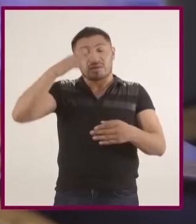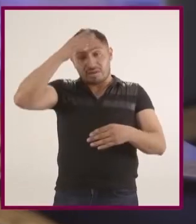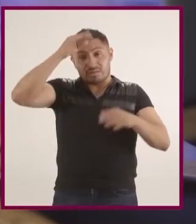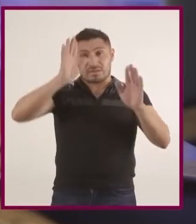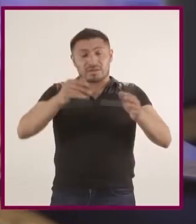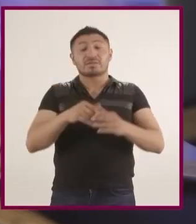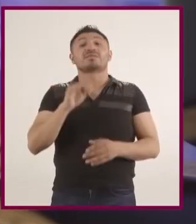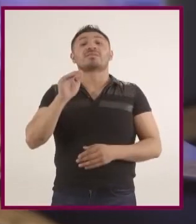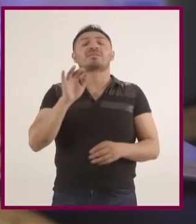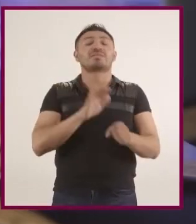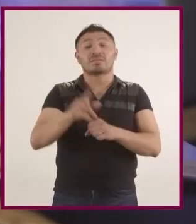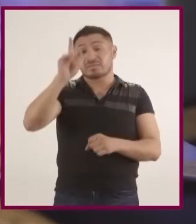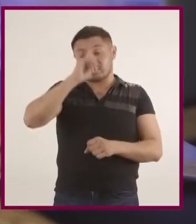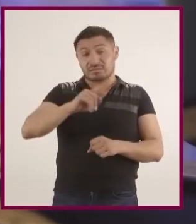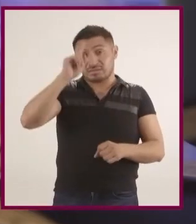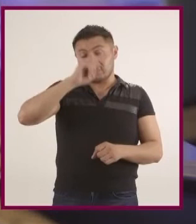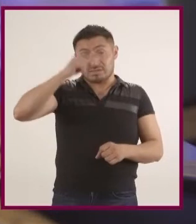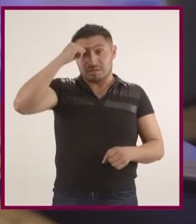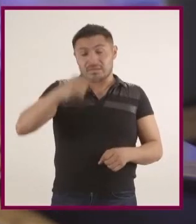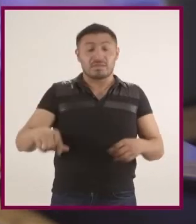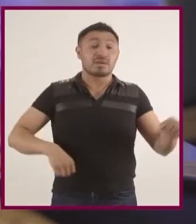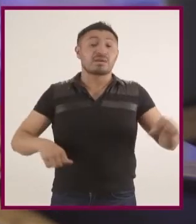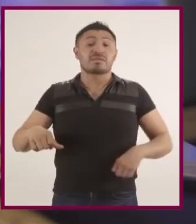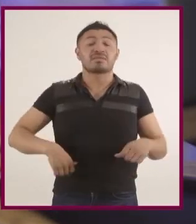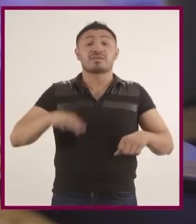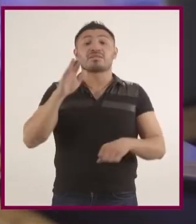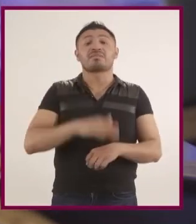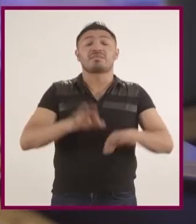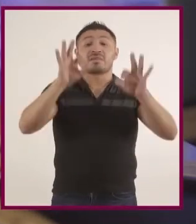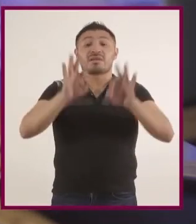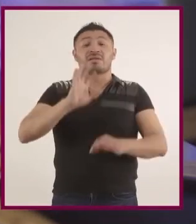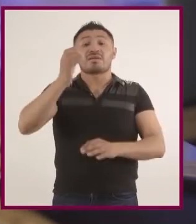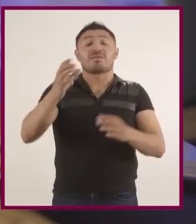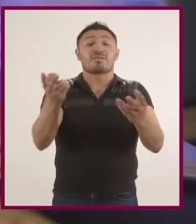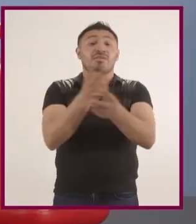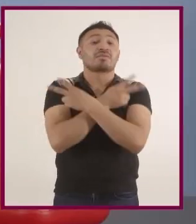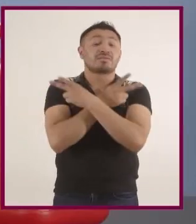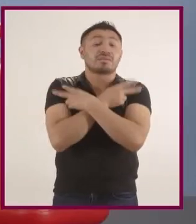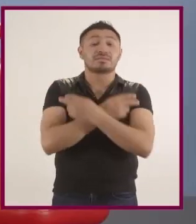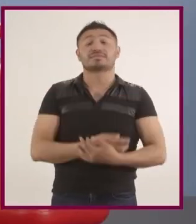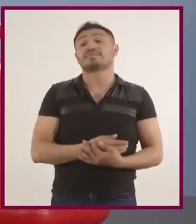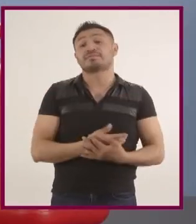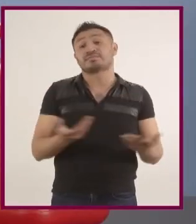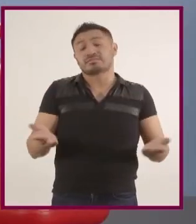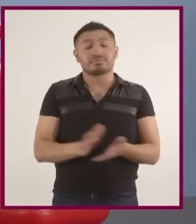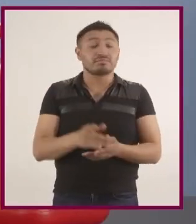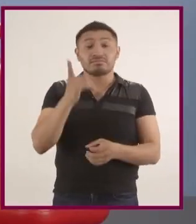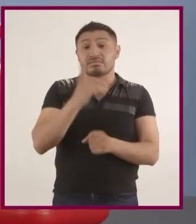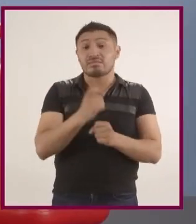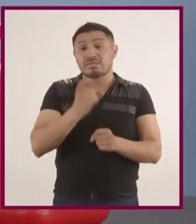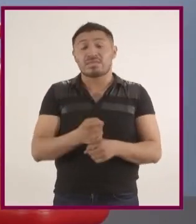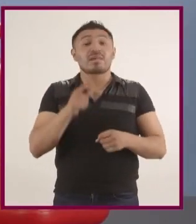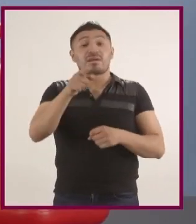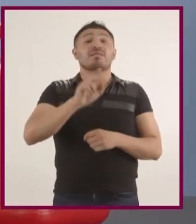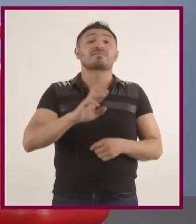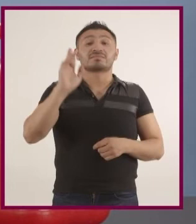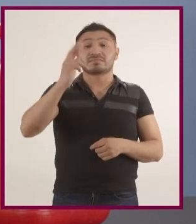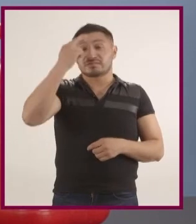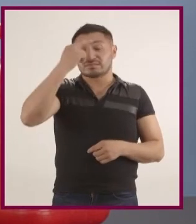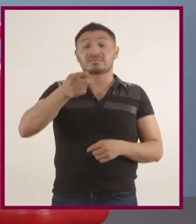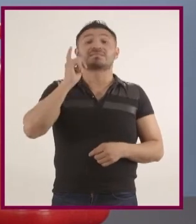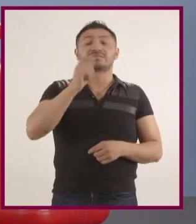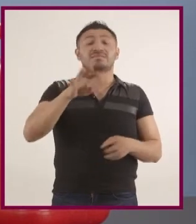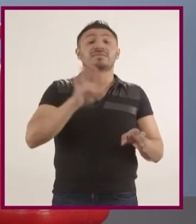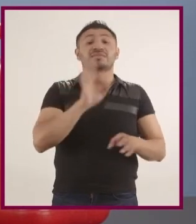Gerardo Qué nos puede sugerir para tomar acciones más ecológicas cuando salimos de vacaciones pues lo primero que hay que tomar en cuenta